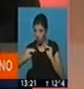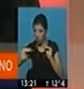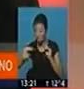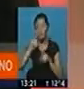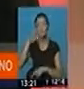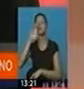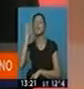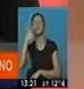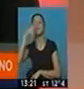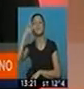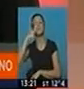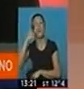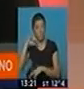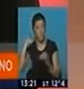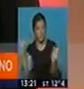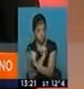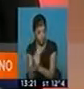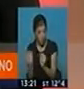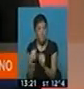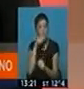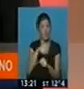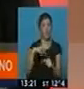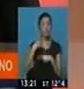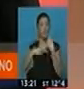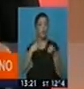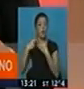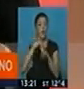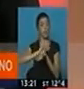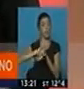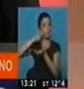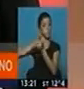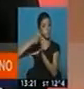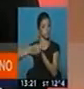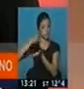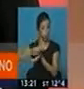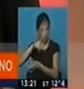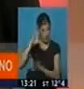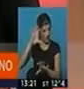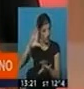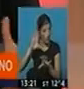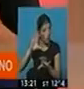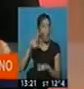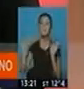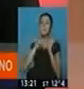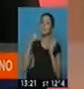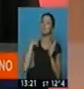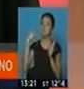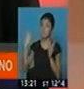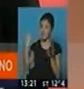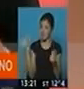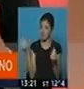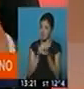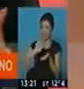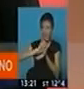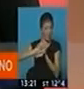Bruselas periódicamente para que pueda seguir refinanciando su deuda. Recordemos siempre que España es un país con una enorme